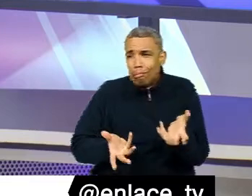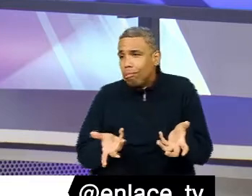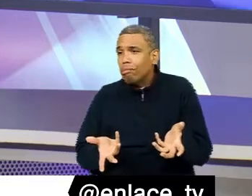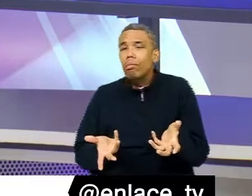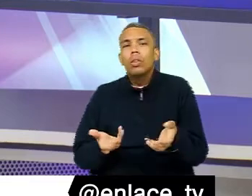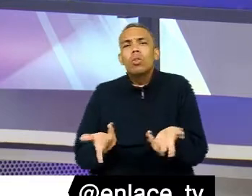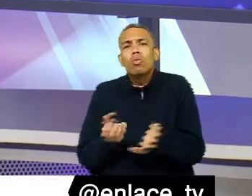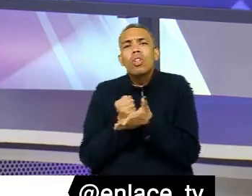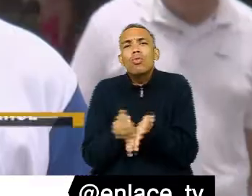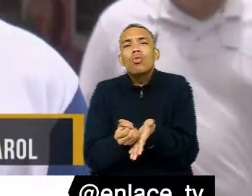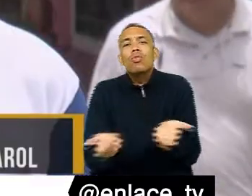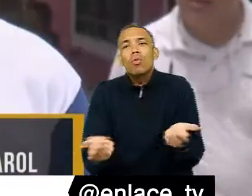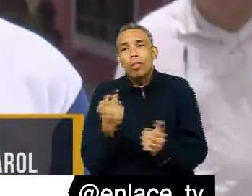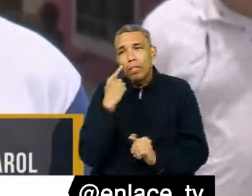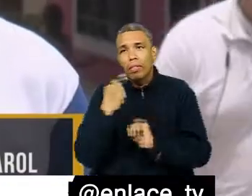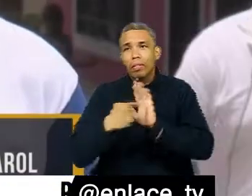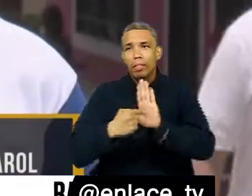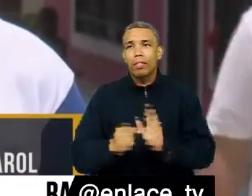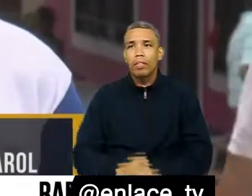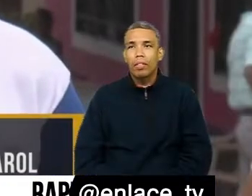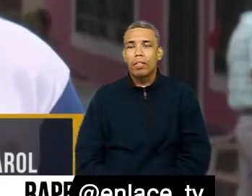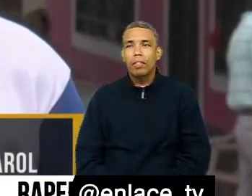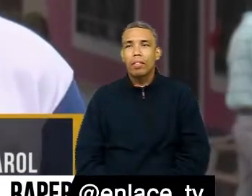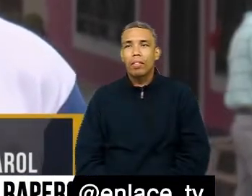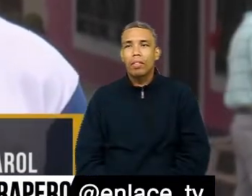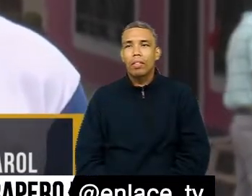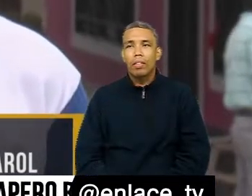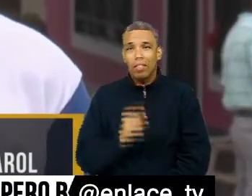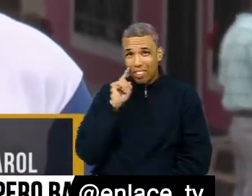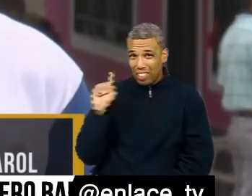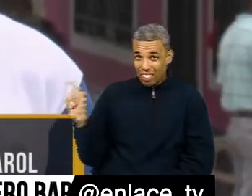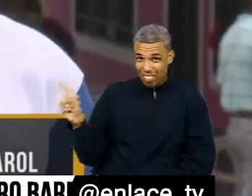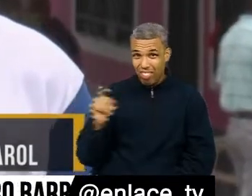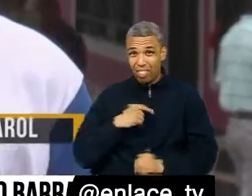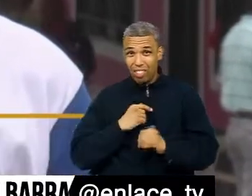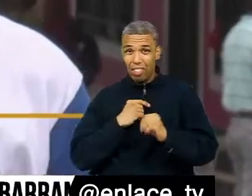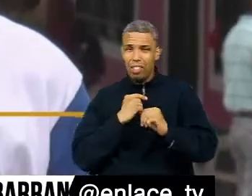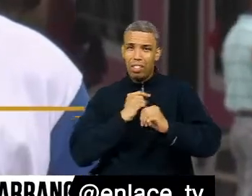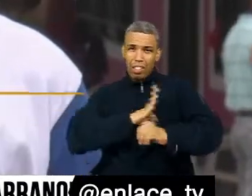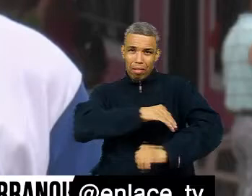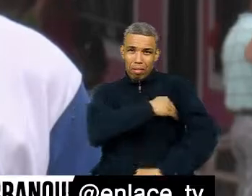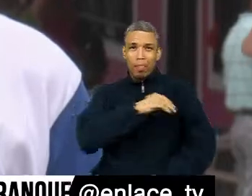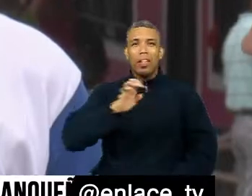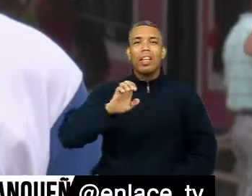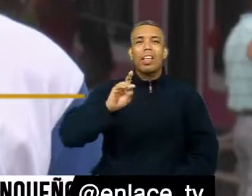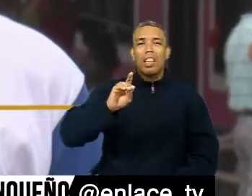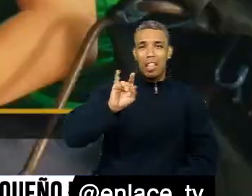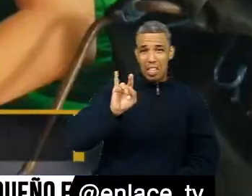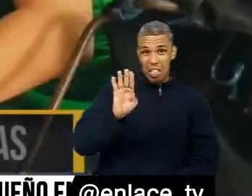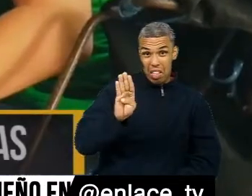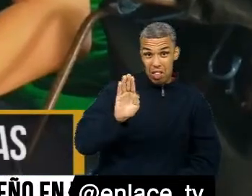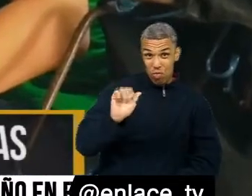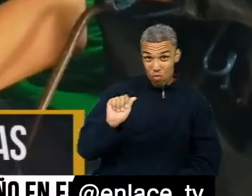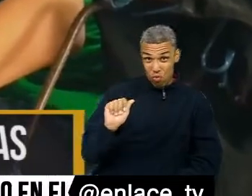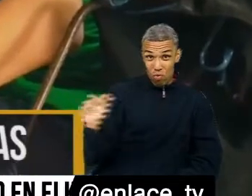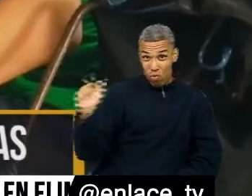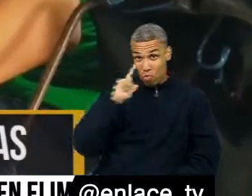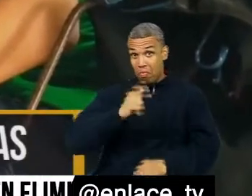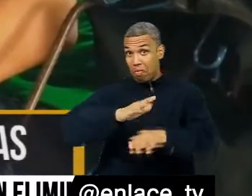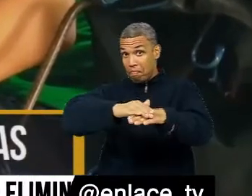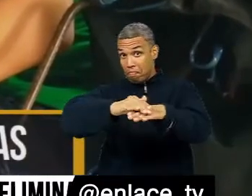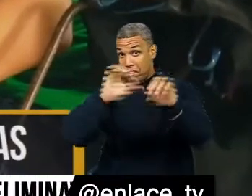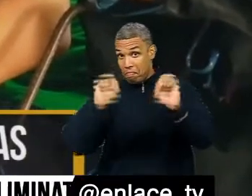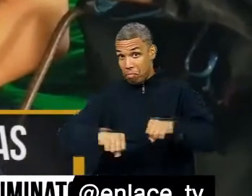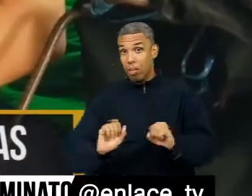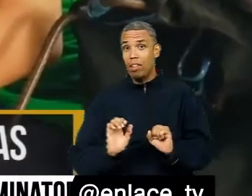beneficio. Davidson Gómez, gerente de la empresa de desarrollo urbano y vivienda de interés social de Barranca Bermeja, EDUBA, le recuerda a la comunidad a través de